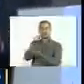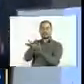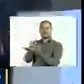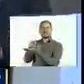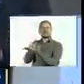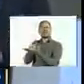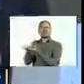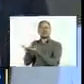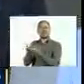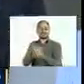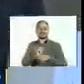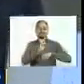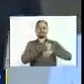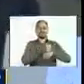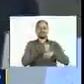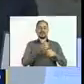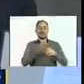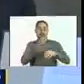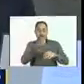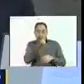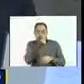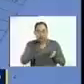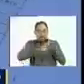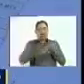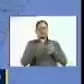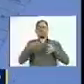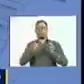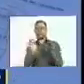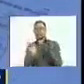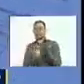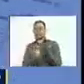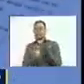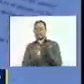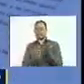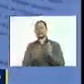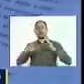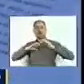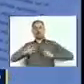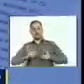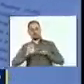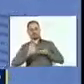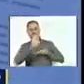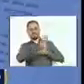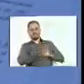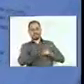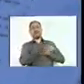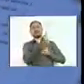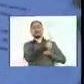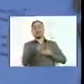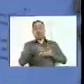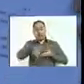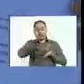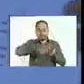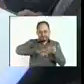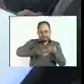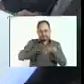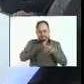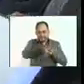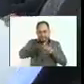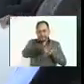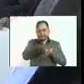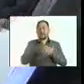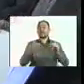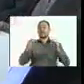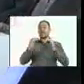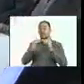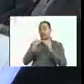en establecer una tarifa técnica y que el Ejecutivo se encargue de subsidiar directamente a los usuarios. Al mismo tiempo que responden